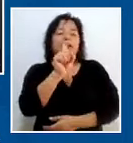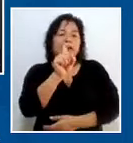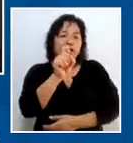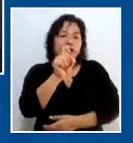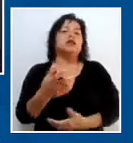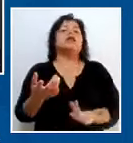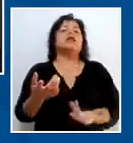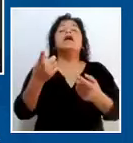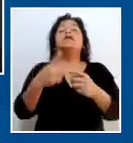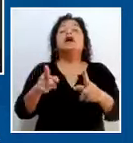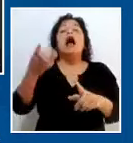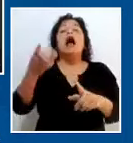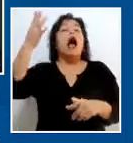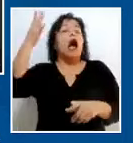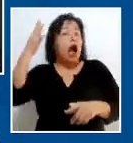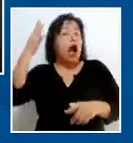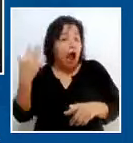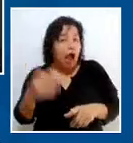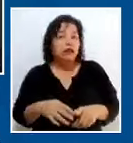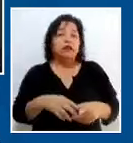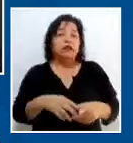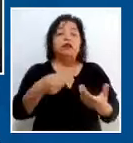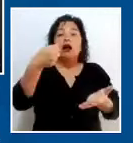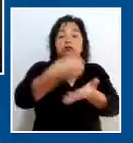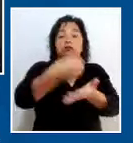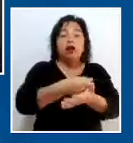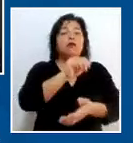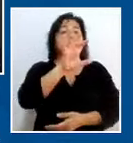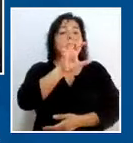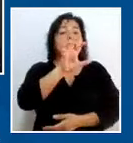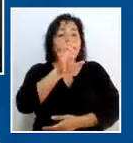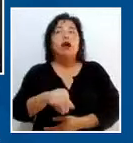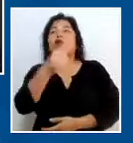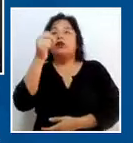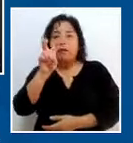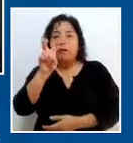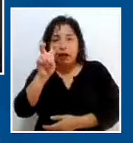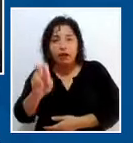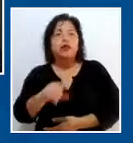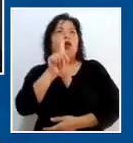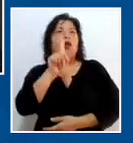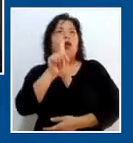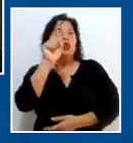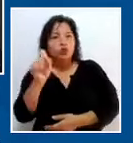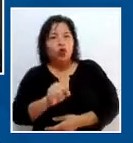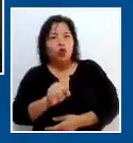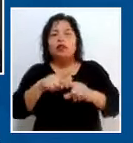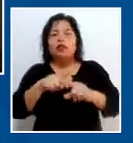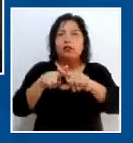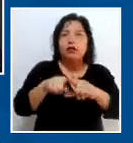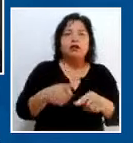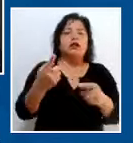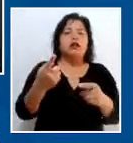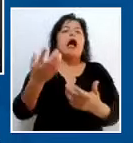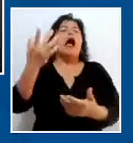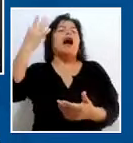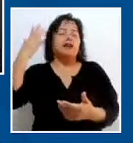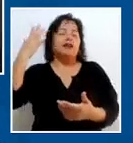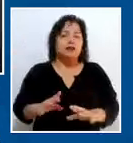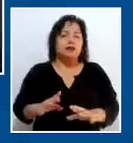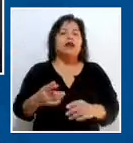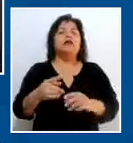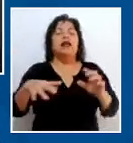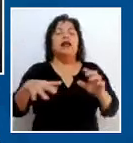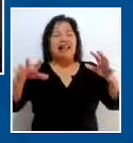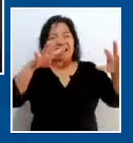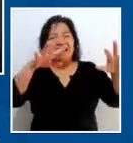cobraban 50 céntimos, otras 20 céntimos, otras un sol, dependiendo, ¿no? Antes era un poco disperso, ahora